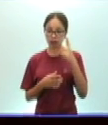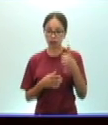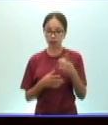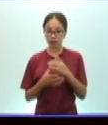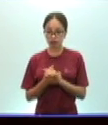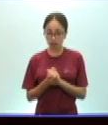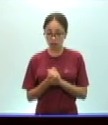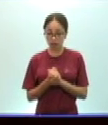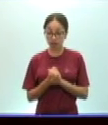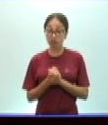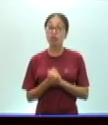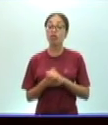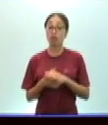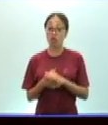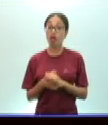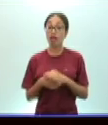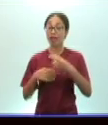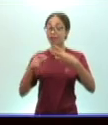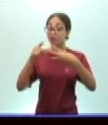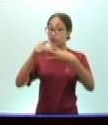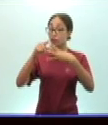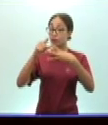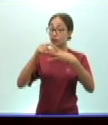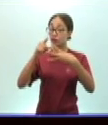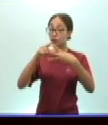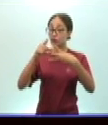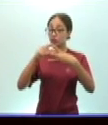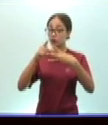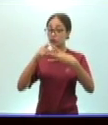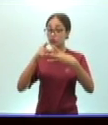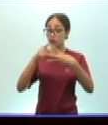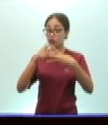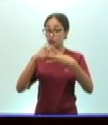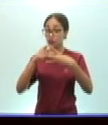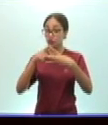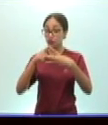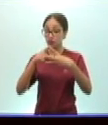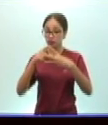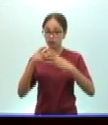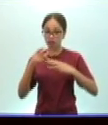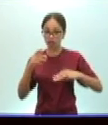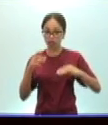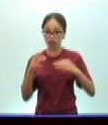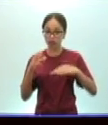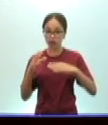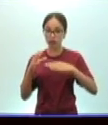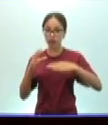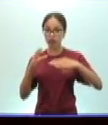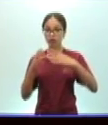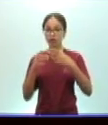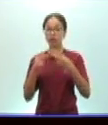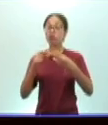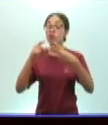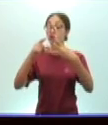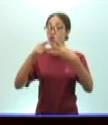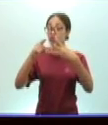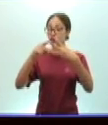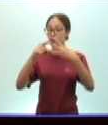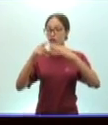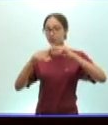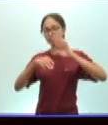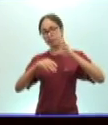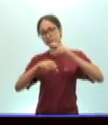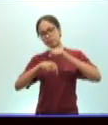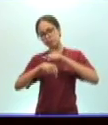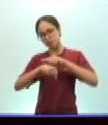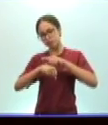va rápidamente al fondo. Sin embargo, la tiza se mantiene en suspensión durante un tiempo prolongado y en